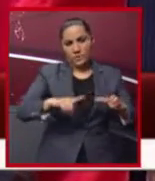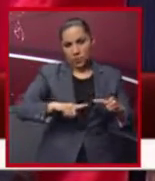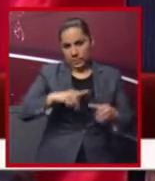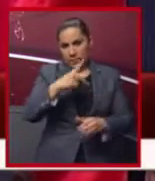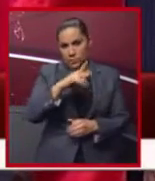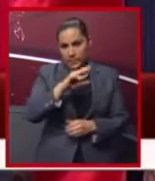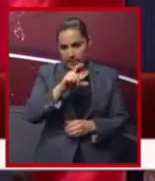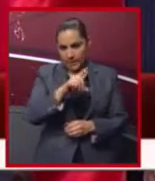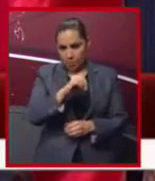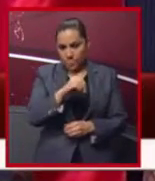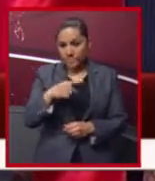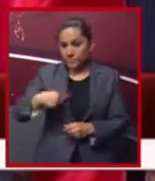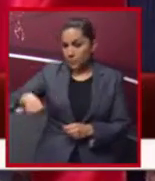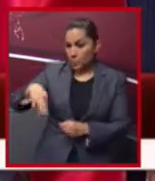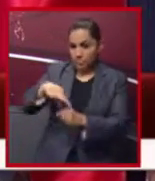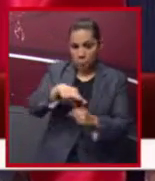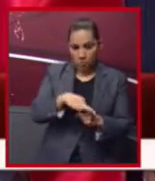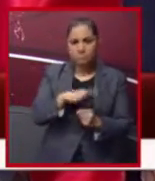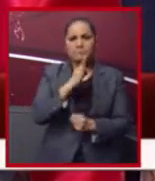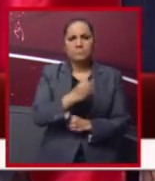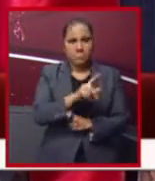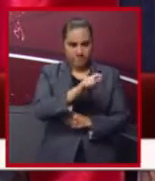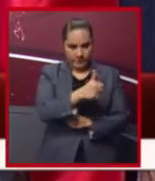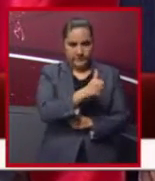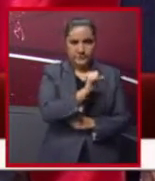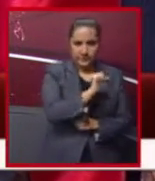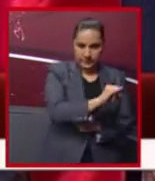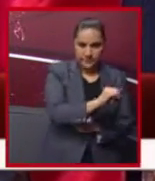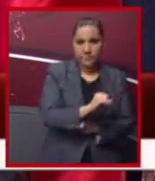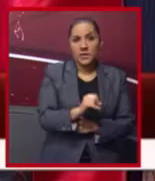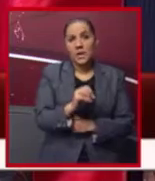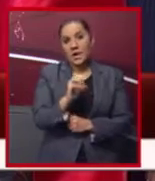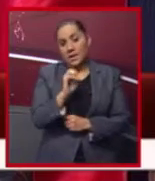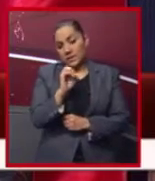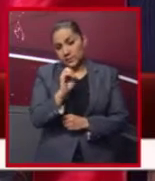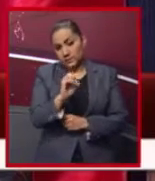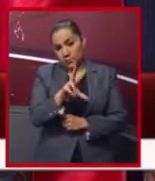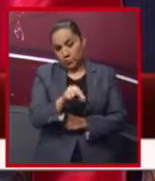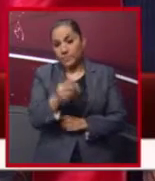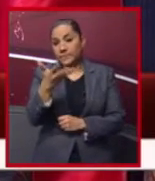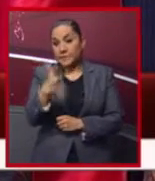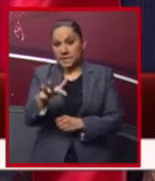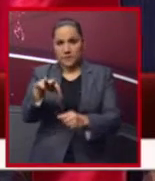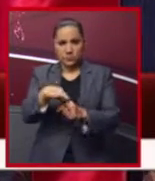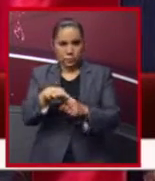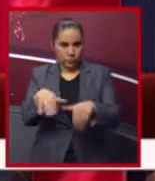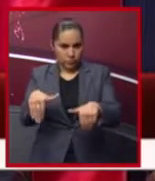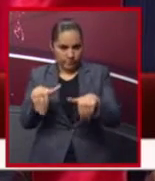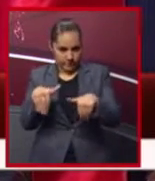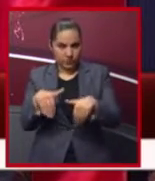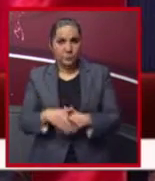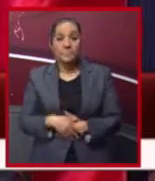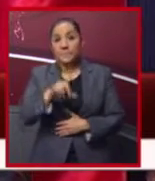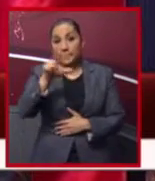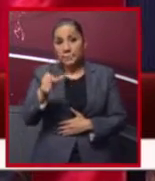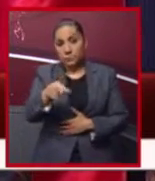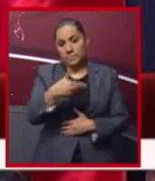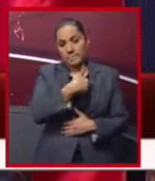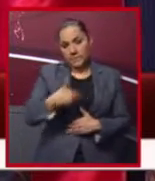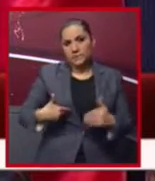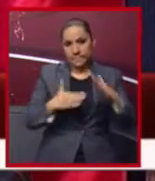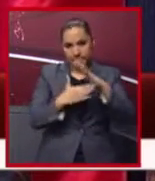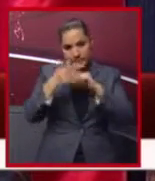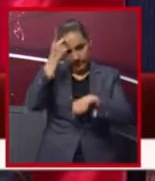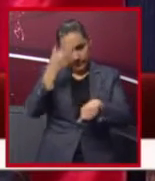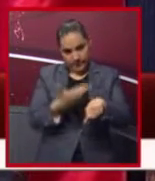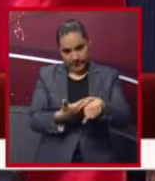con 26 votos a favor, 0 en contra y 10 abstenciones. Acto seguido, el presidente de la mesa directiva de la Comisión Permanente, el diputado Porfirio